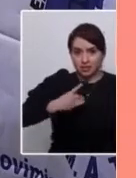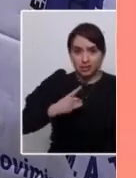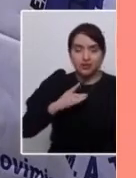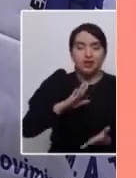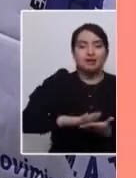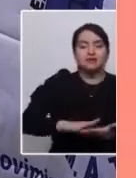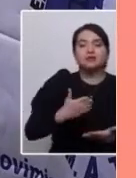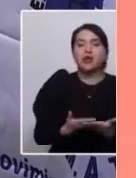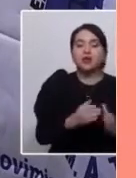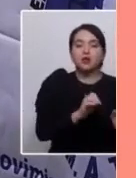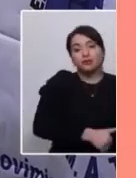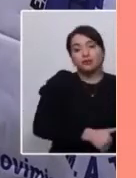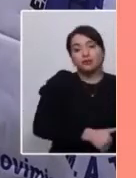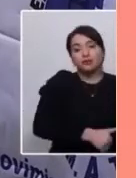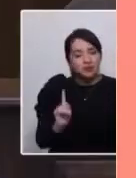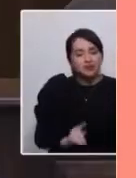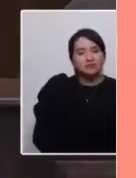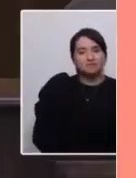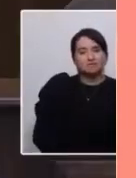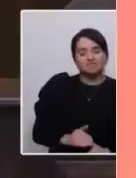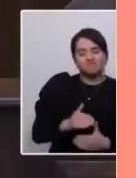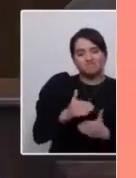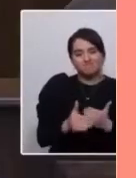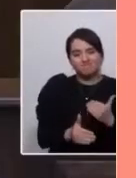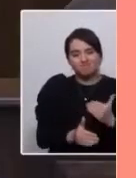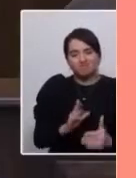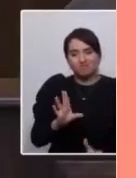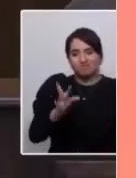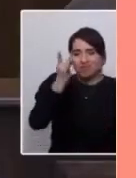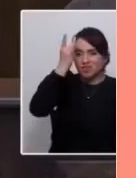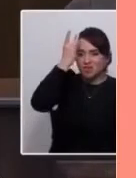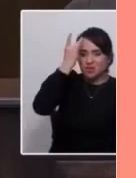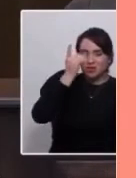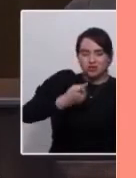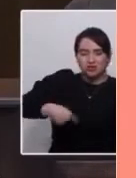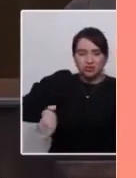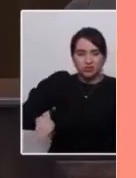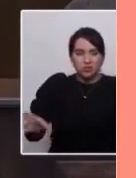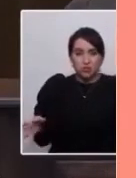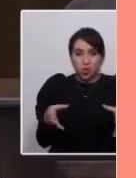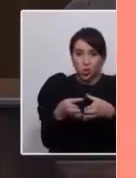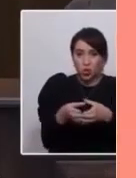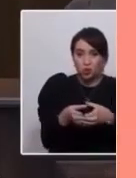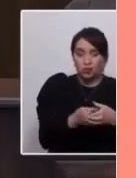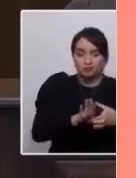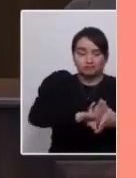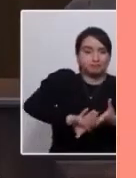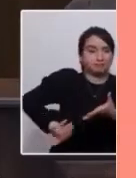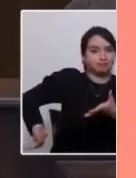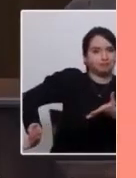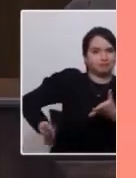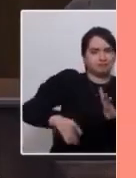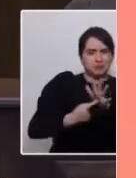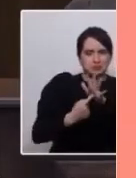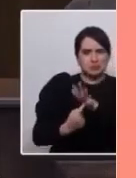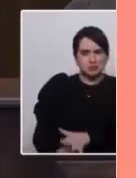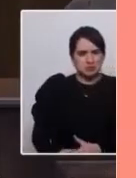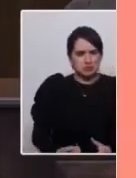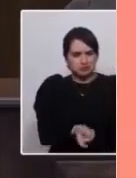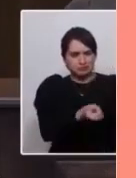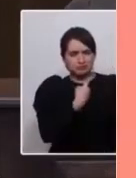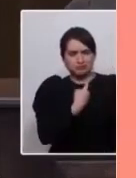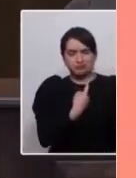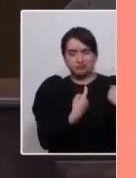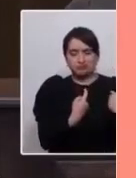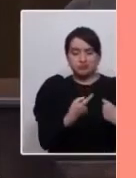entender. Lo que ocurre es que todos somos muy diversos, y cuando nosotros tenemos esa diversidad y nos agrupamos, ¿no?, muchas